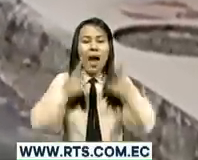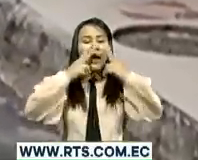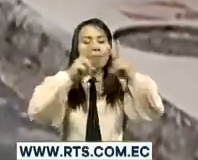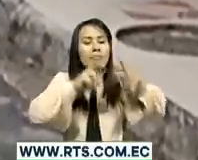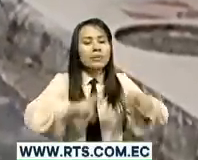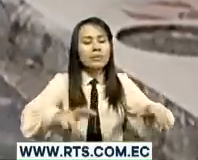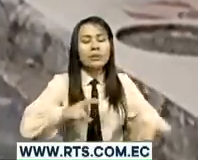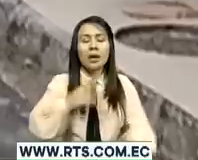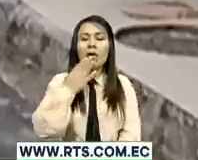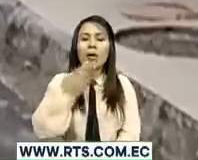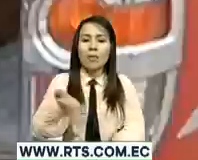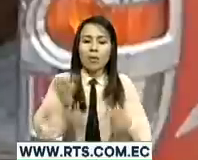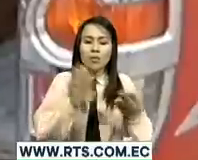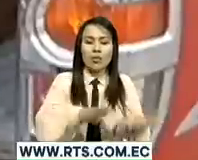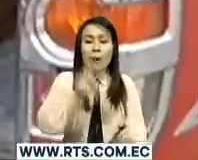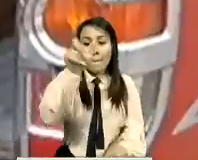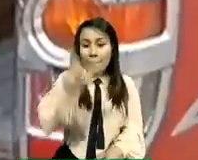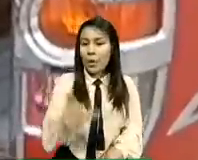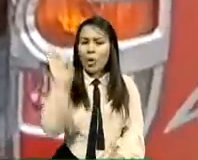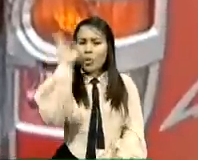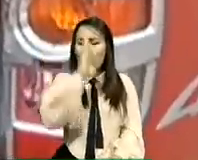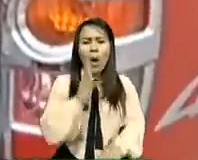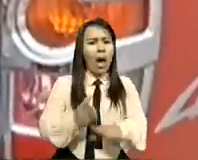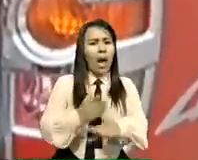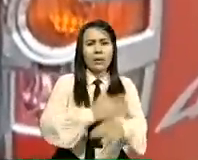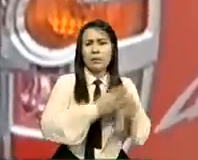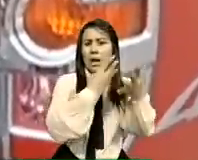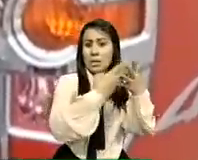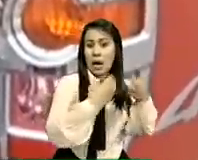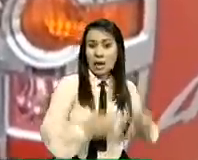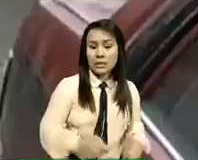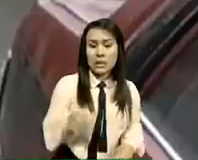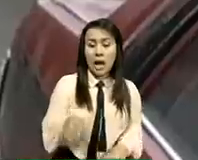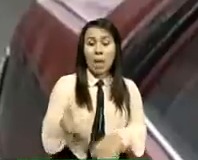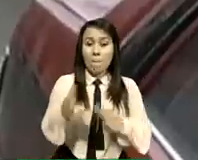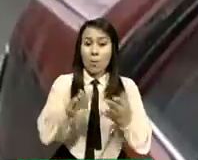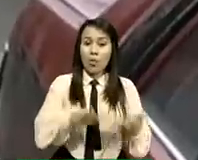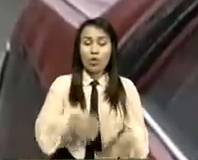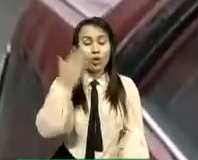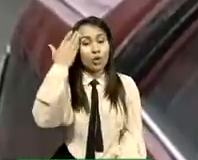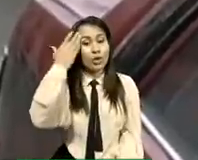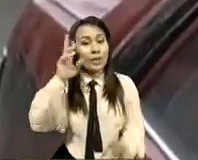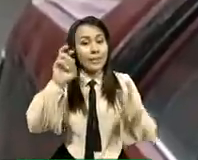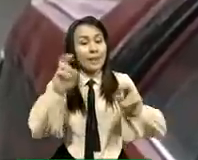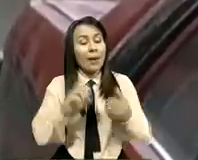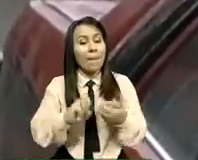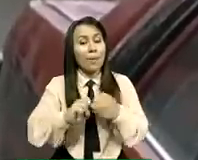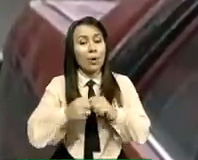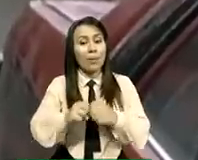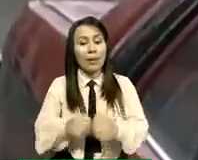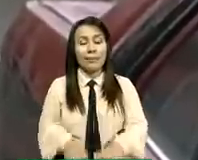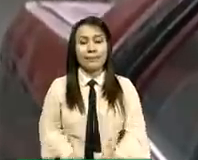de esa persona que no tenía antecedentes penales, según la Policía Nacional, informó Charlie Pisa.